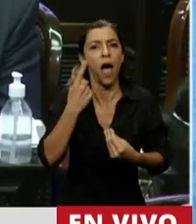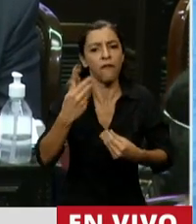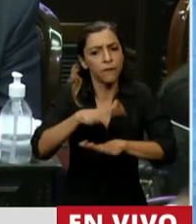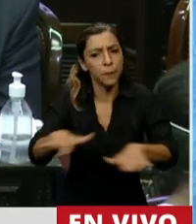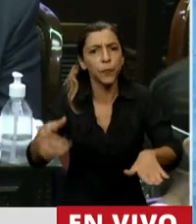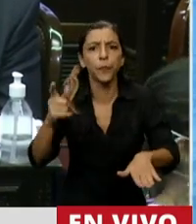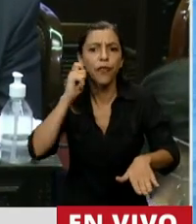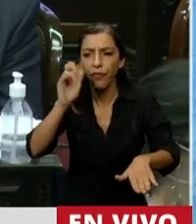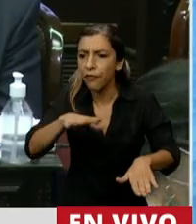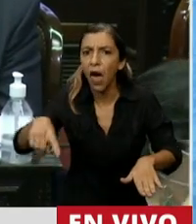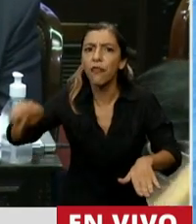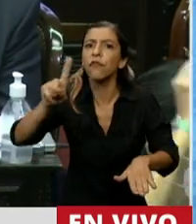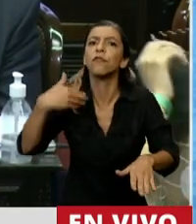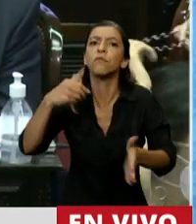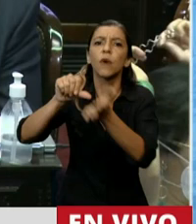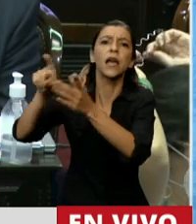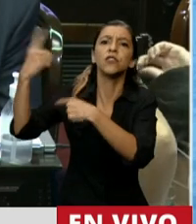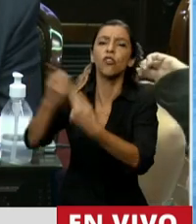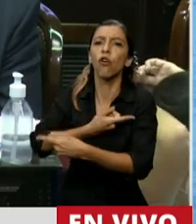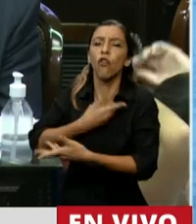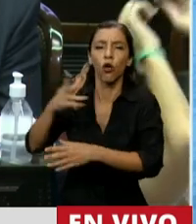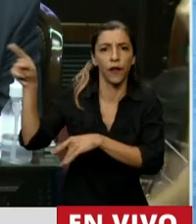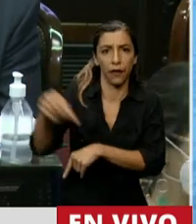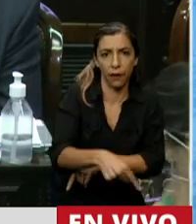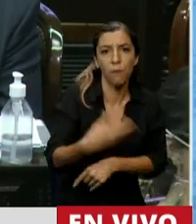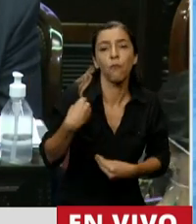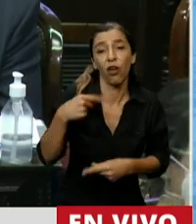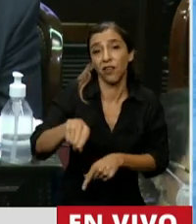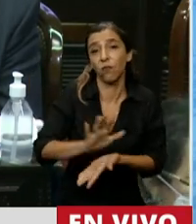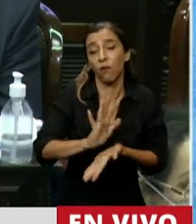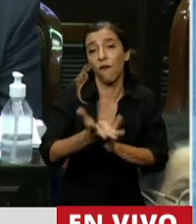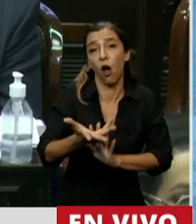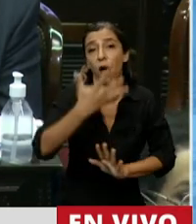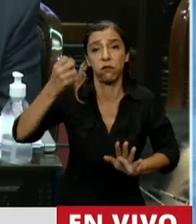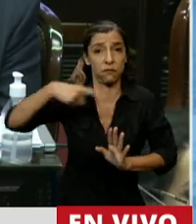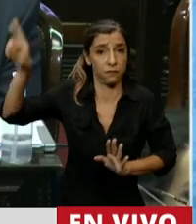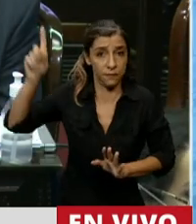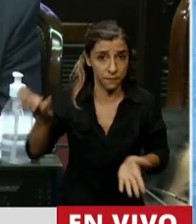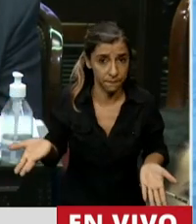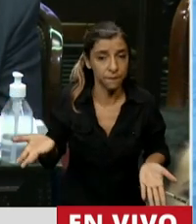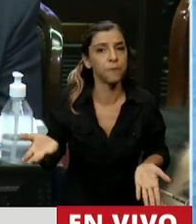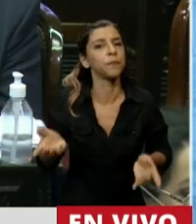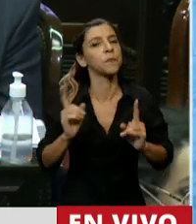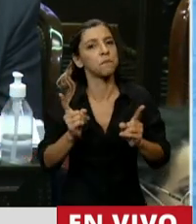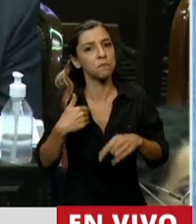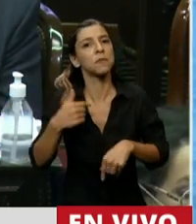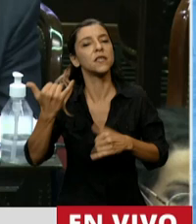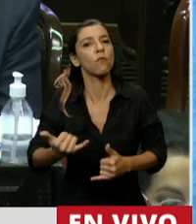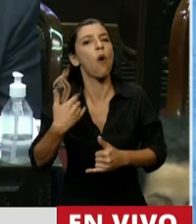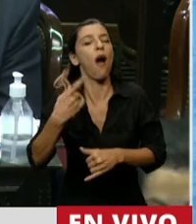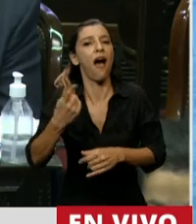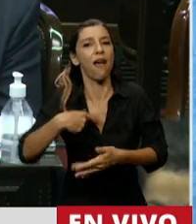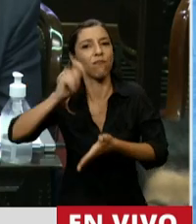comprendidos en el convenio sobre los aspectos civiles de sustracción de menores, adoptado por la Conferencia de la Haya